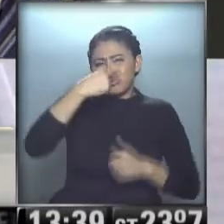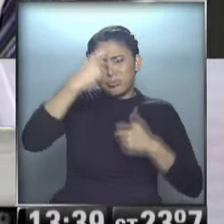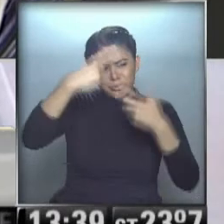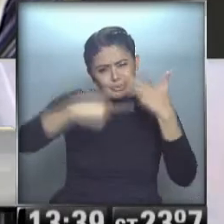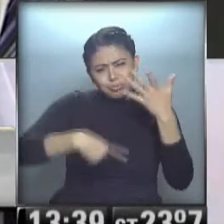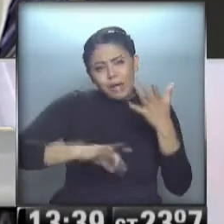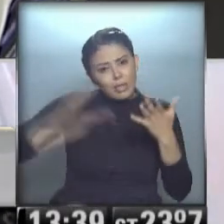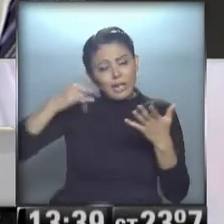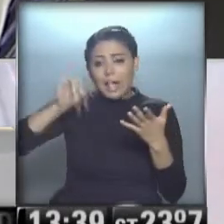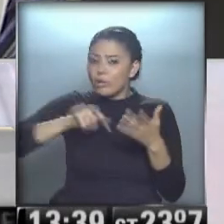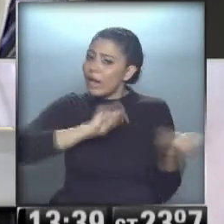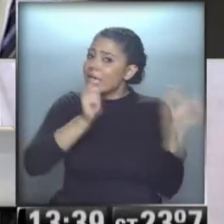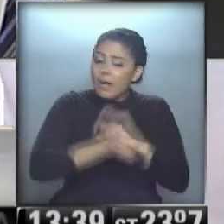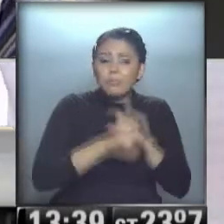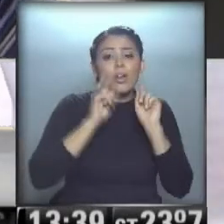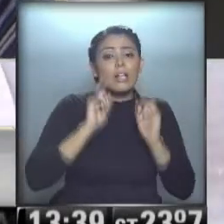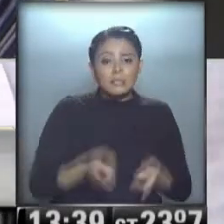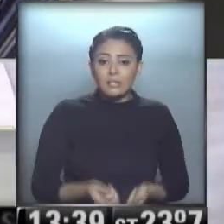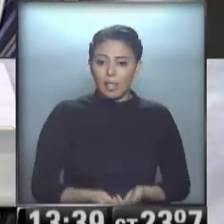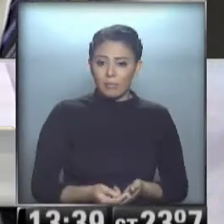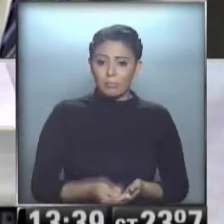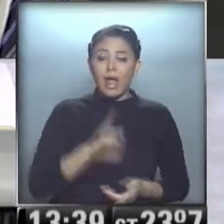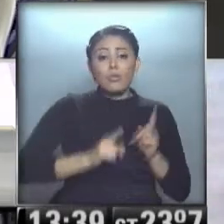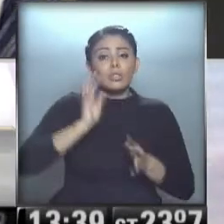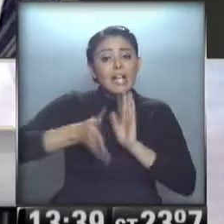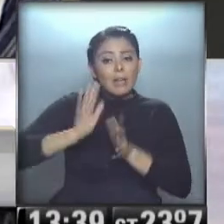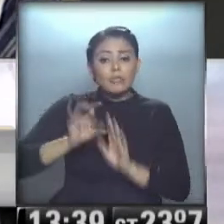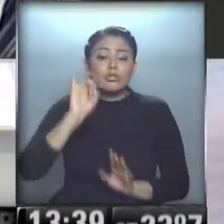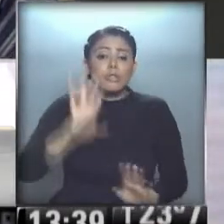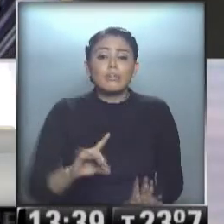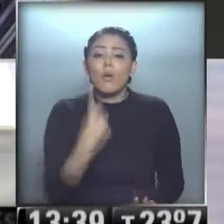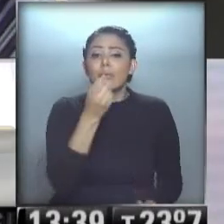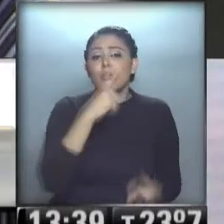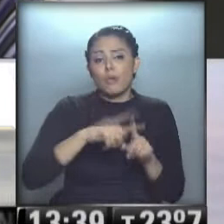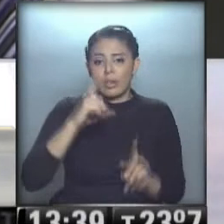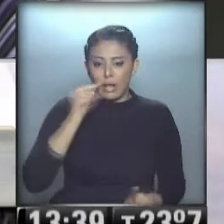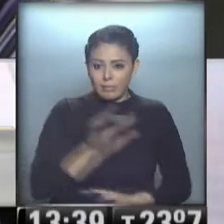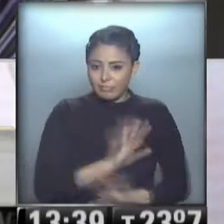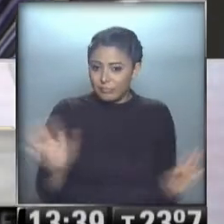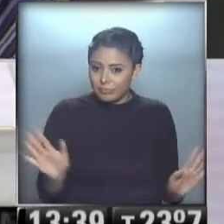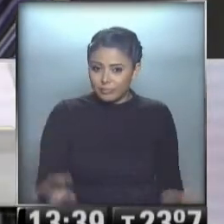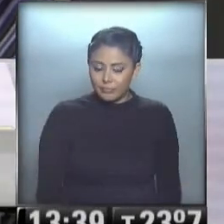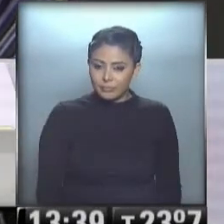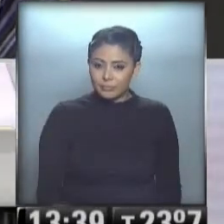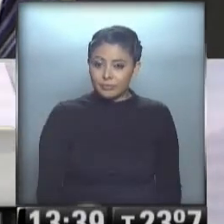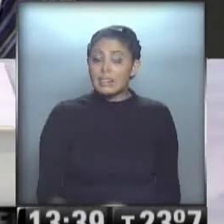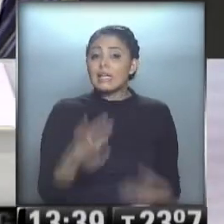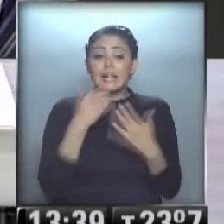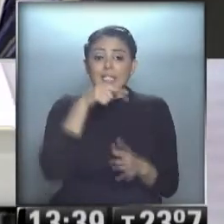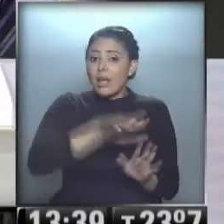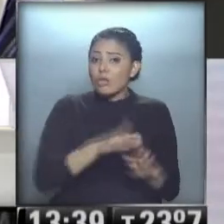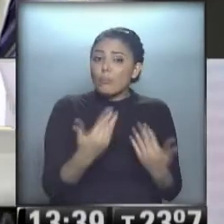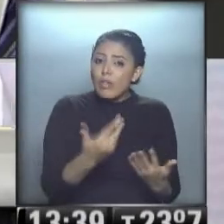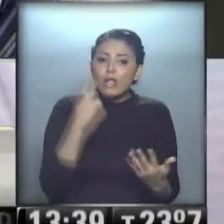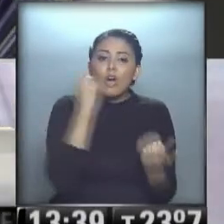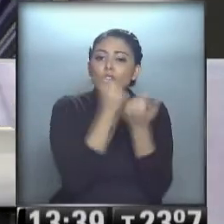años atrás ahora incluso hay tratamientos que es un comprimido diario y con esto podemos